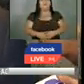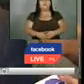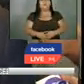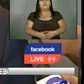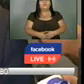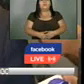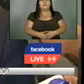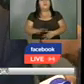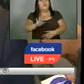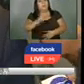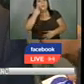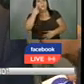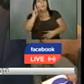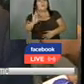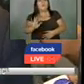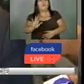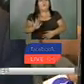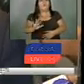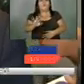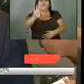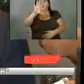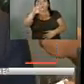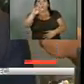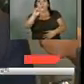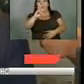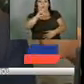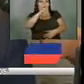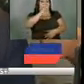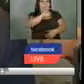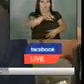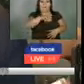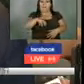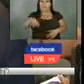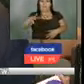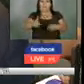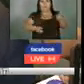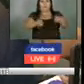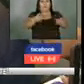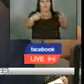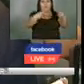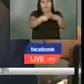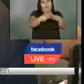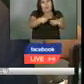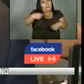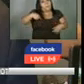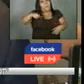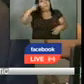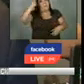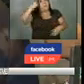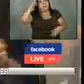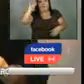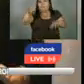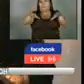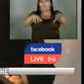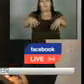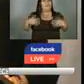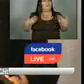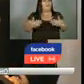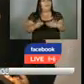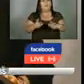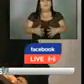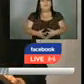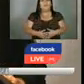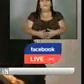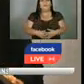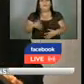Estamos proveyendo quizás 50 cargadores en el primer año de operación y que van a estar diseminados en todo el país. Estamos tomando